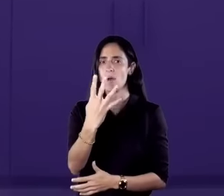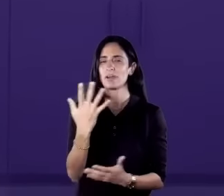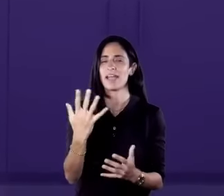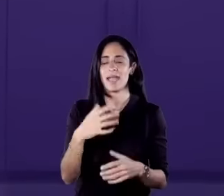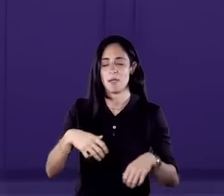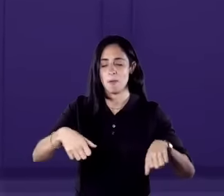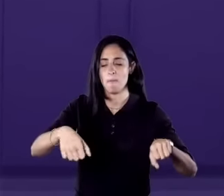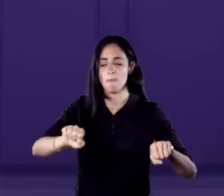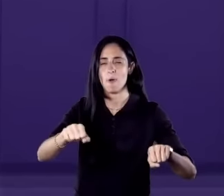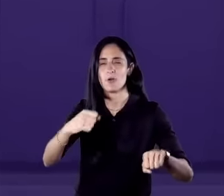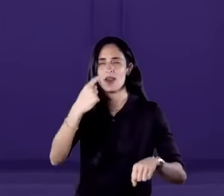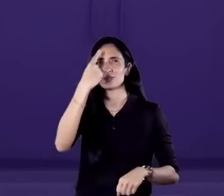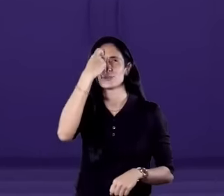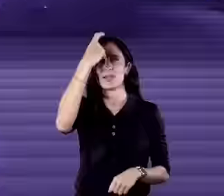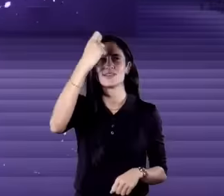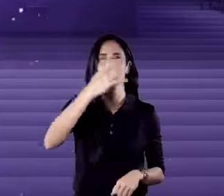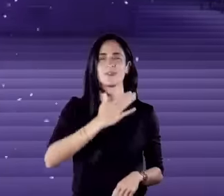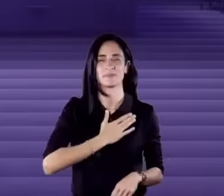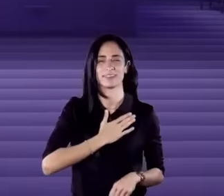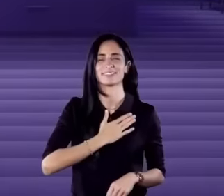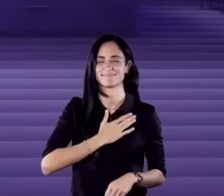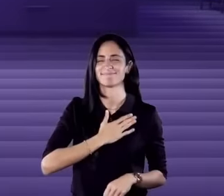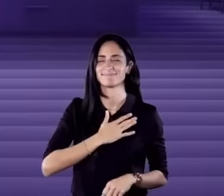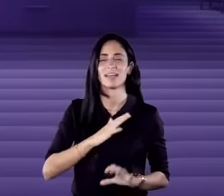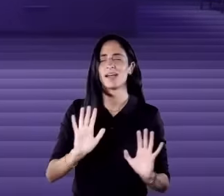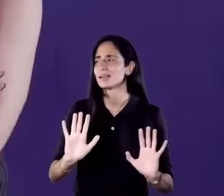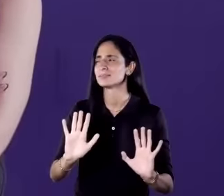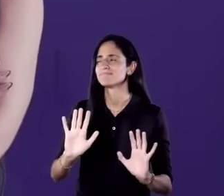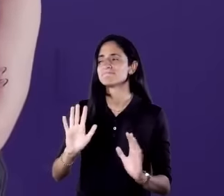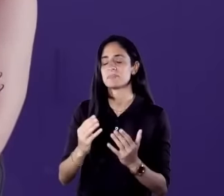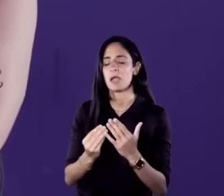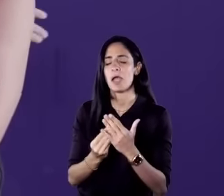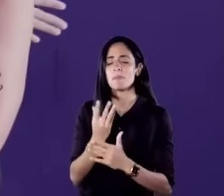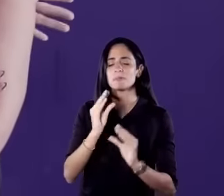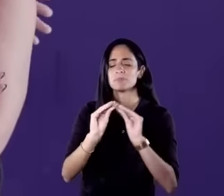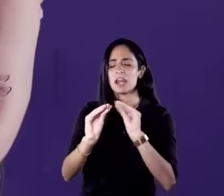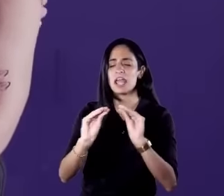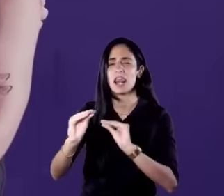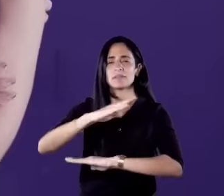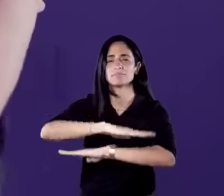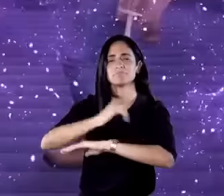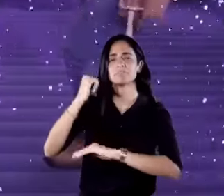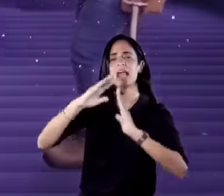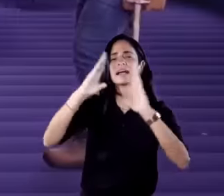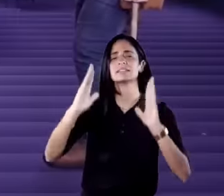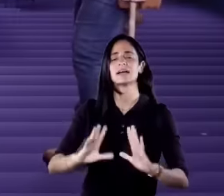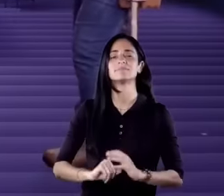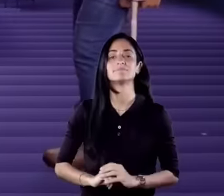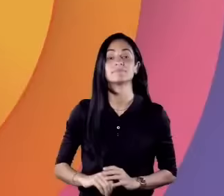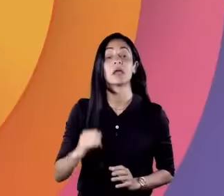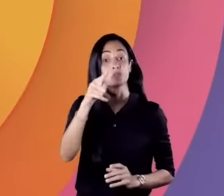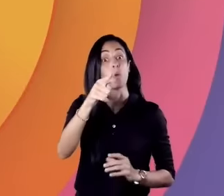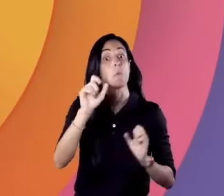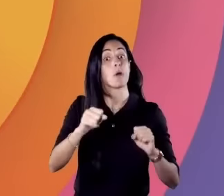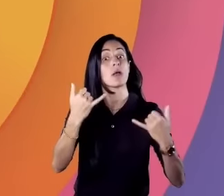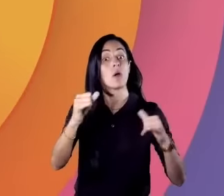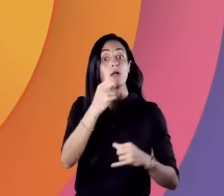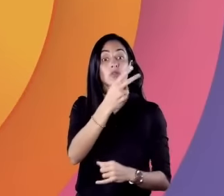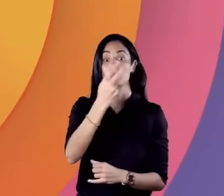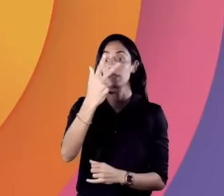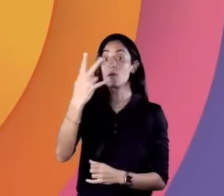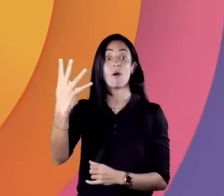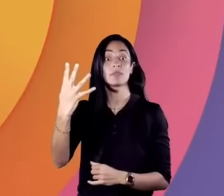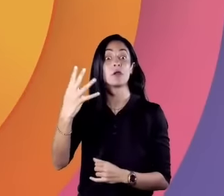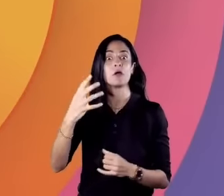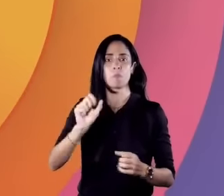me compraría la motora de mis sueños. O mejor, arreglamos la terraza. Juega Pega 2, Pega 3 y Pega